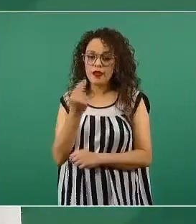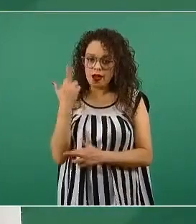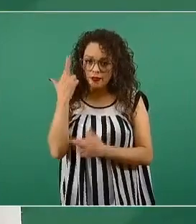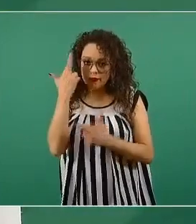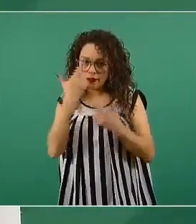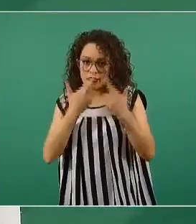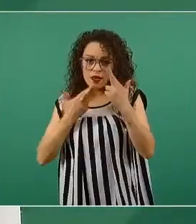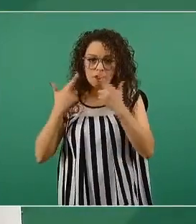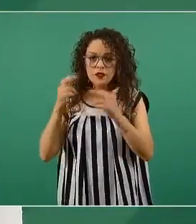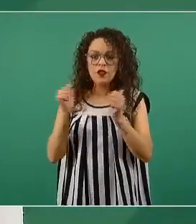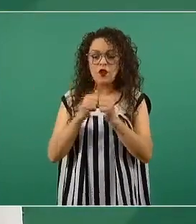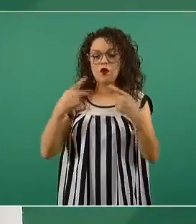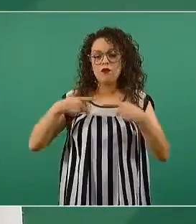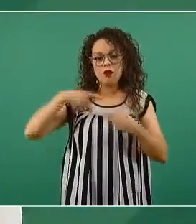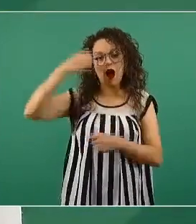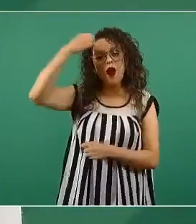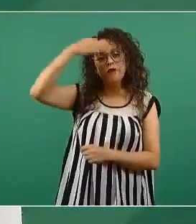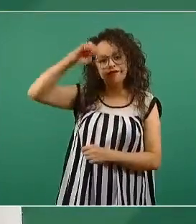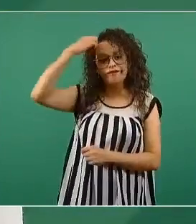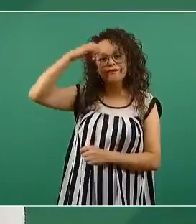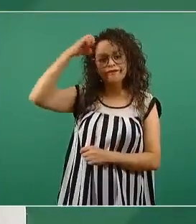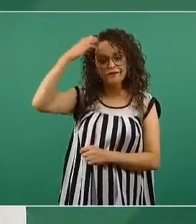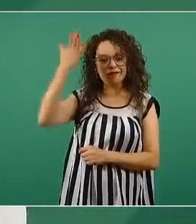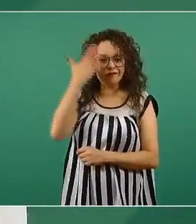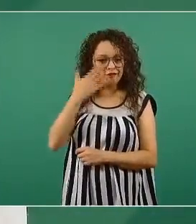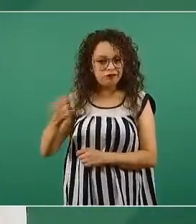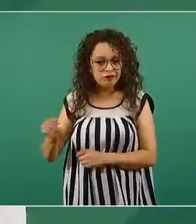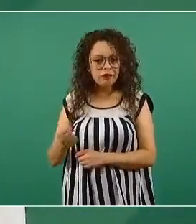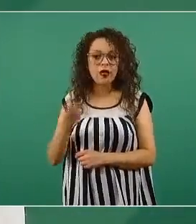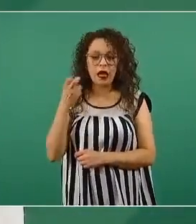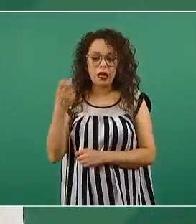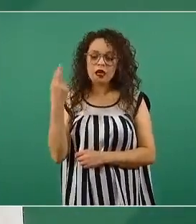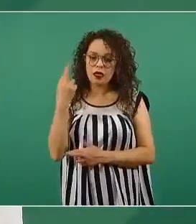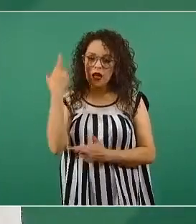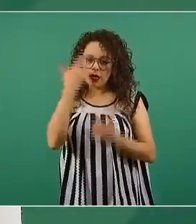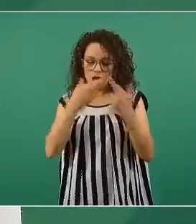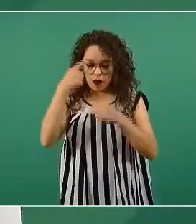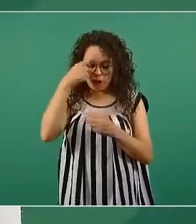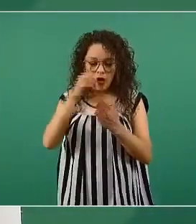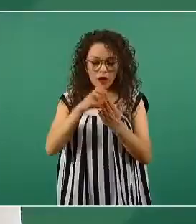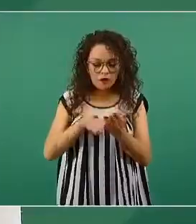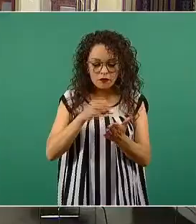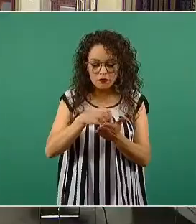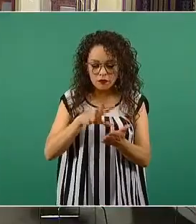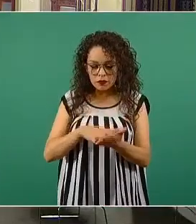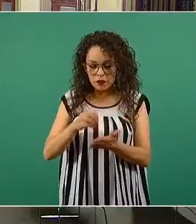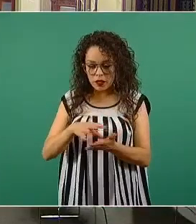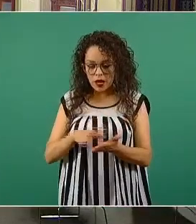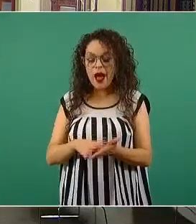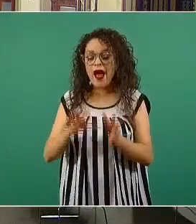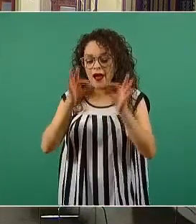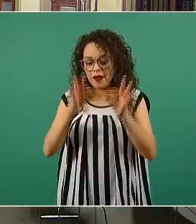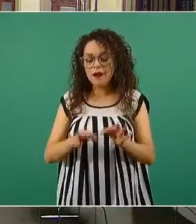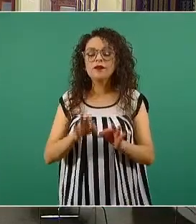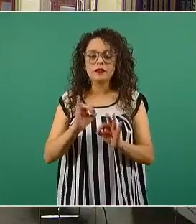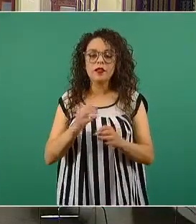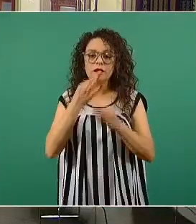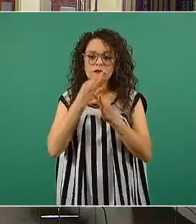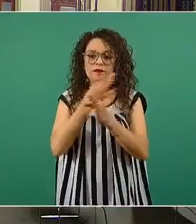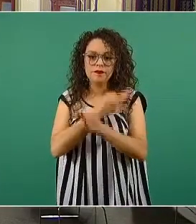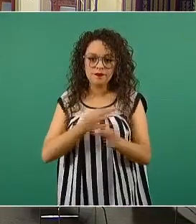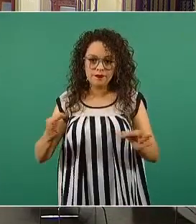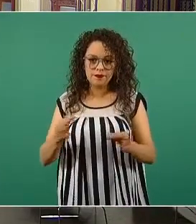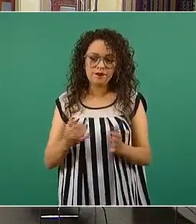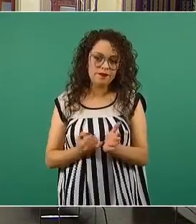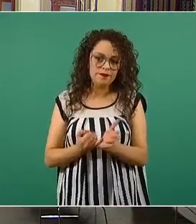revisar con un grupo de expertos. Se realiza toda la dictaminación correspondiente y evidentemente pues de ahí se